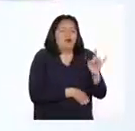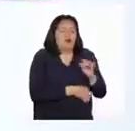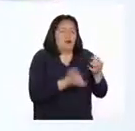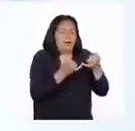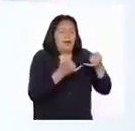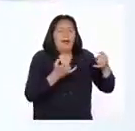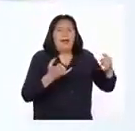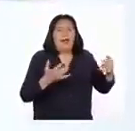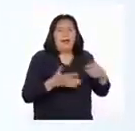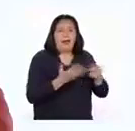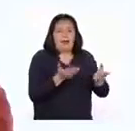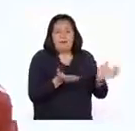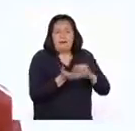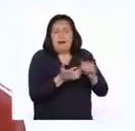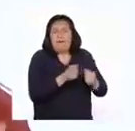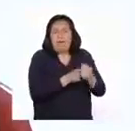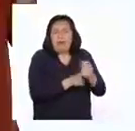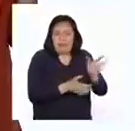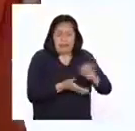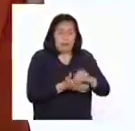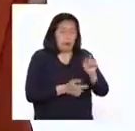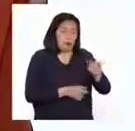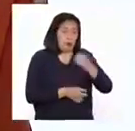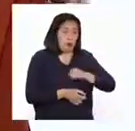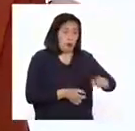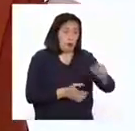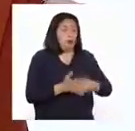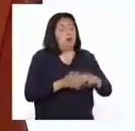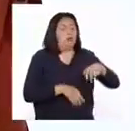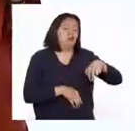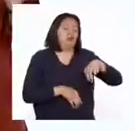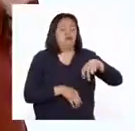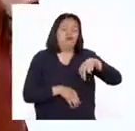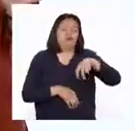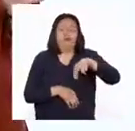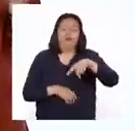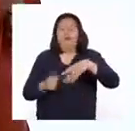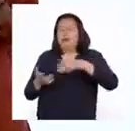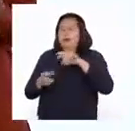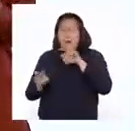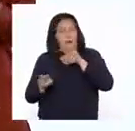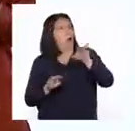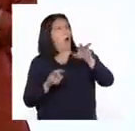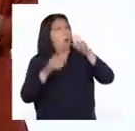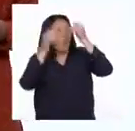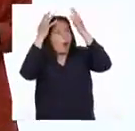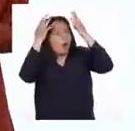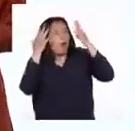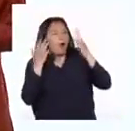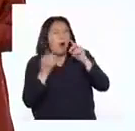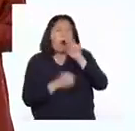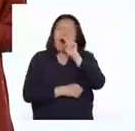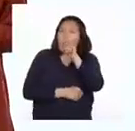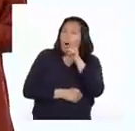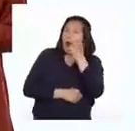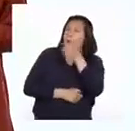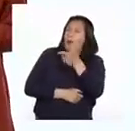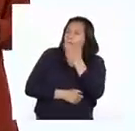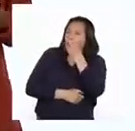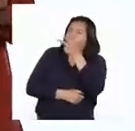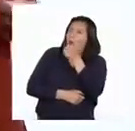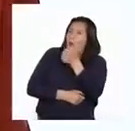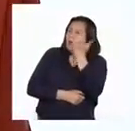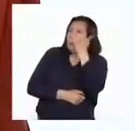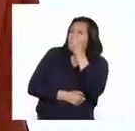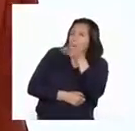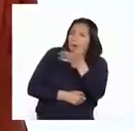la lana reforzada. Cada vez que sus hijos caminaban por la comunidad, todos notaban los hermosos y calientitos que se veían estos